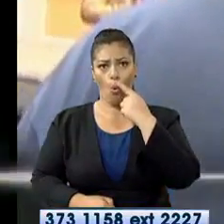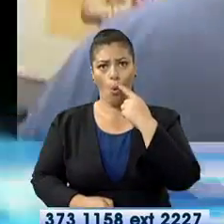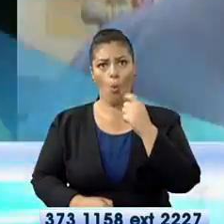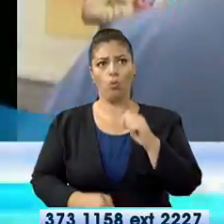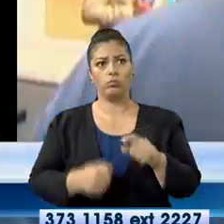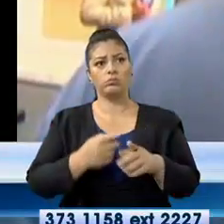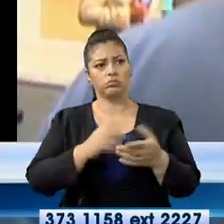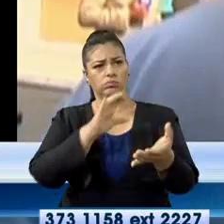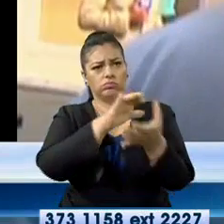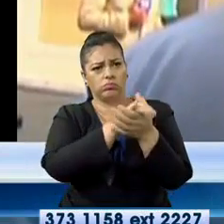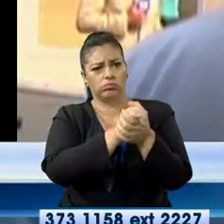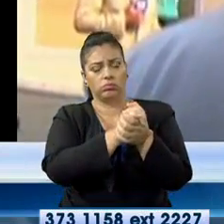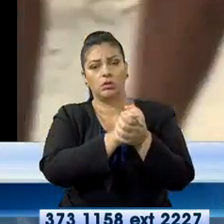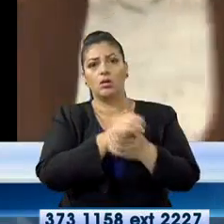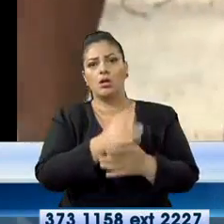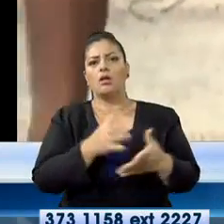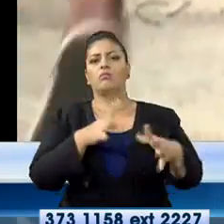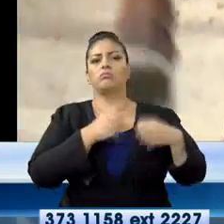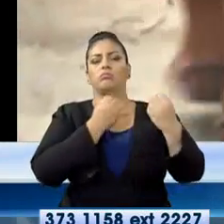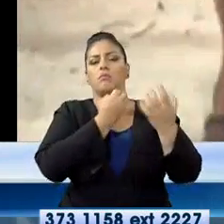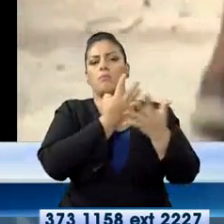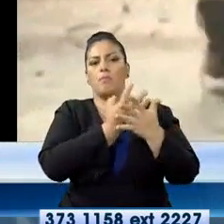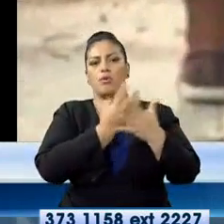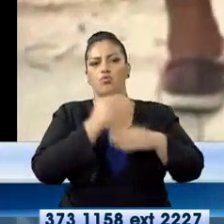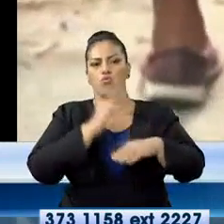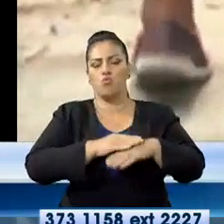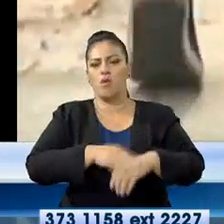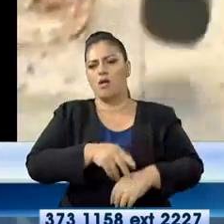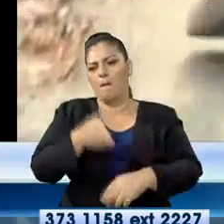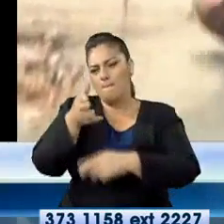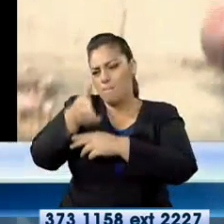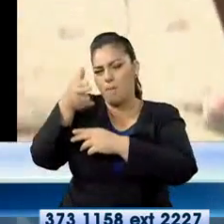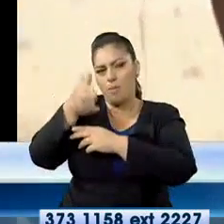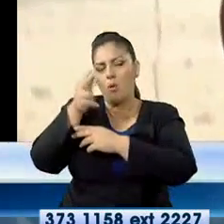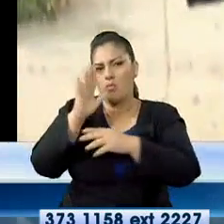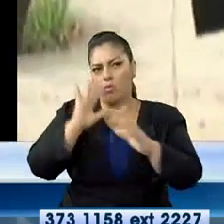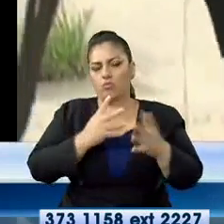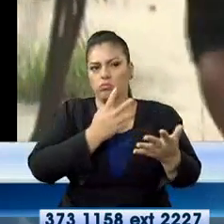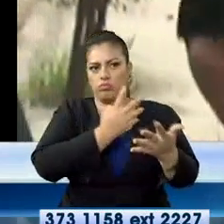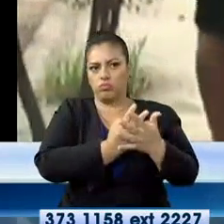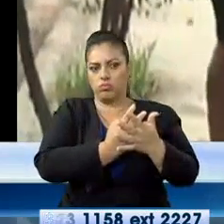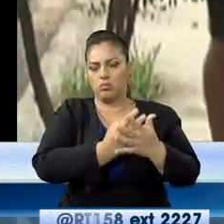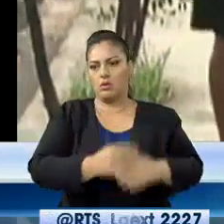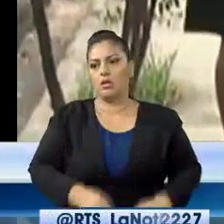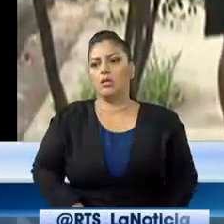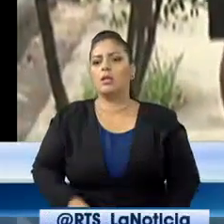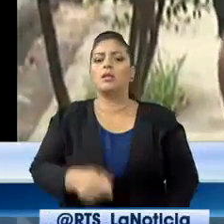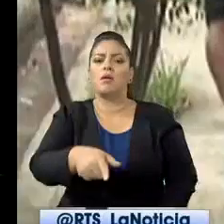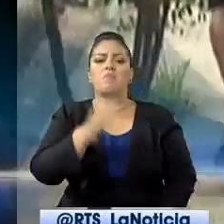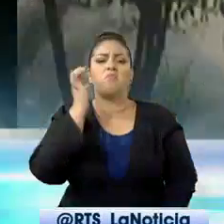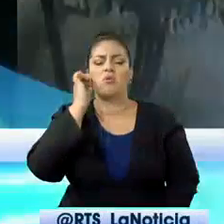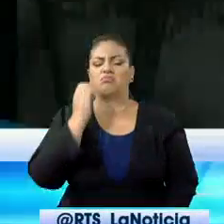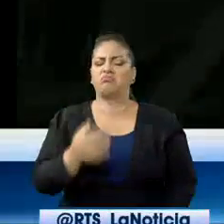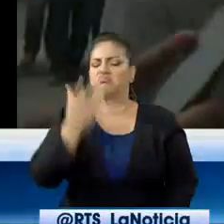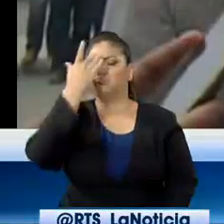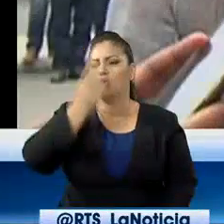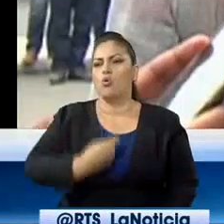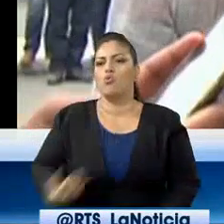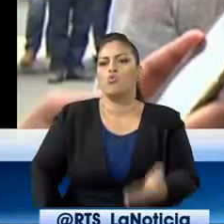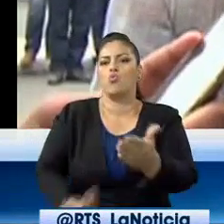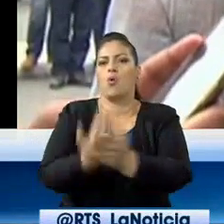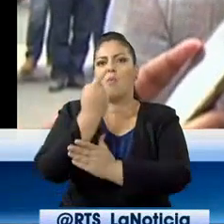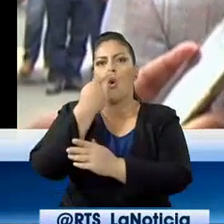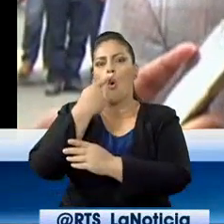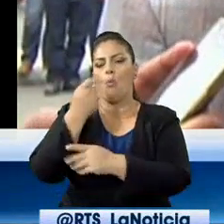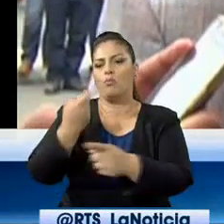entonces andaba con otra persona y algún compañero de él tiene que haberle dicho, se haber enterado que estaba con otra persona y ahí pasó. Pero parece